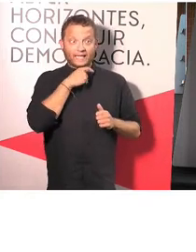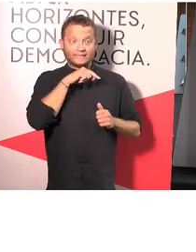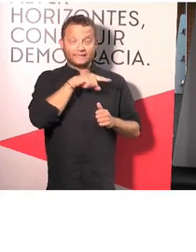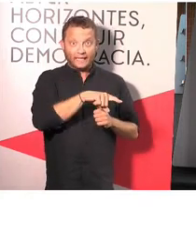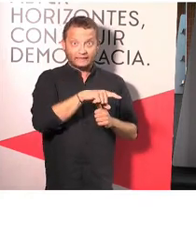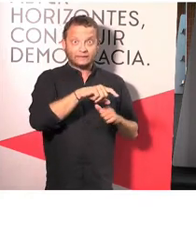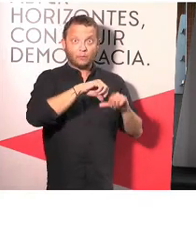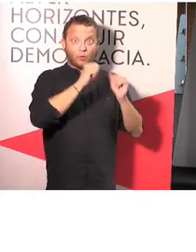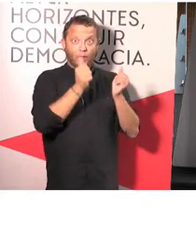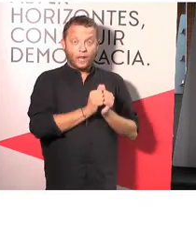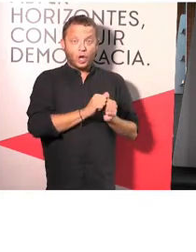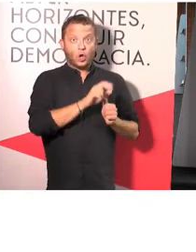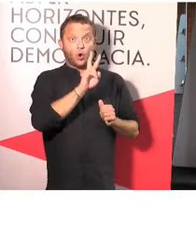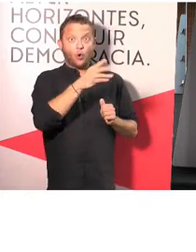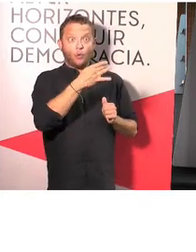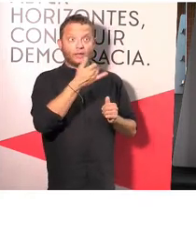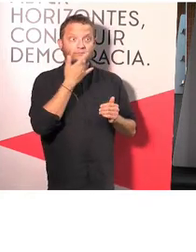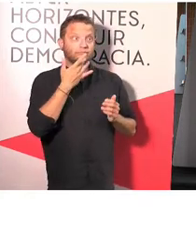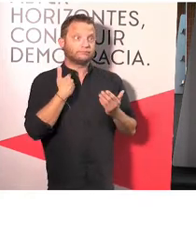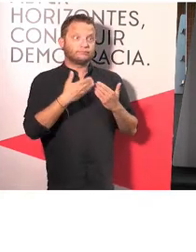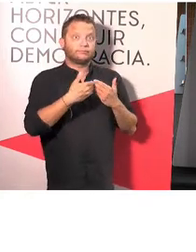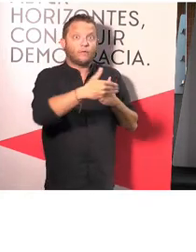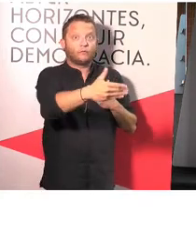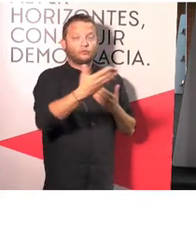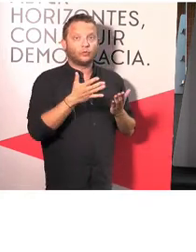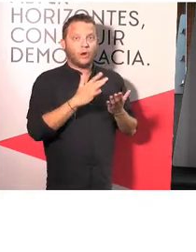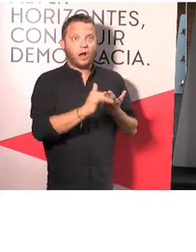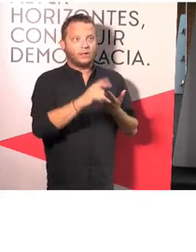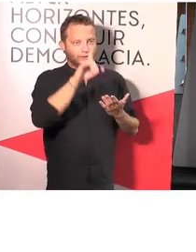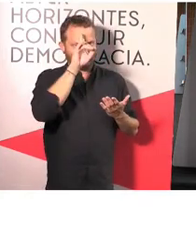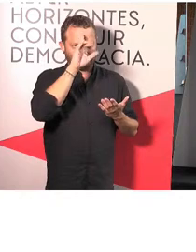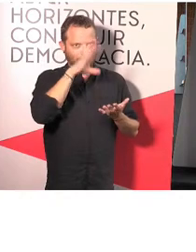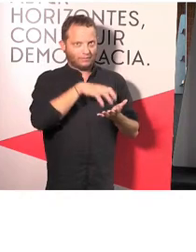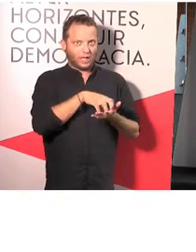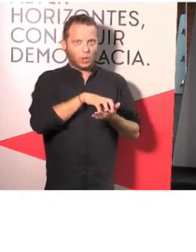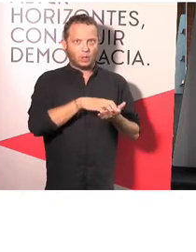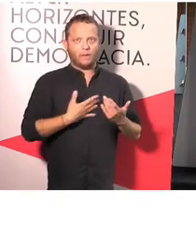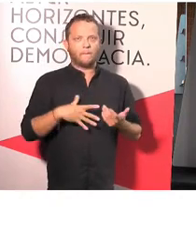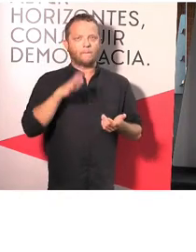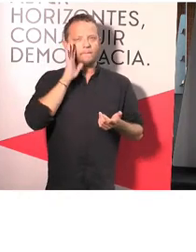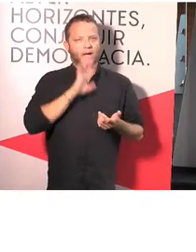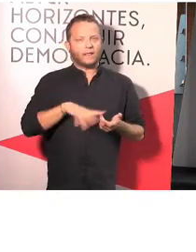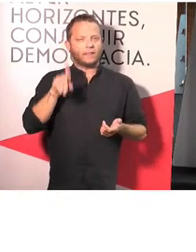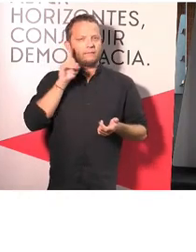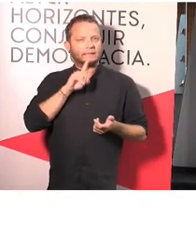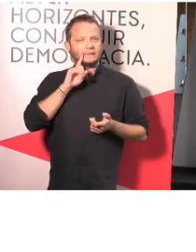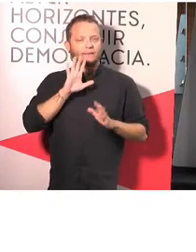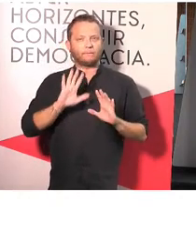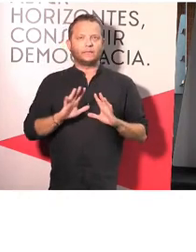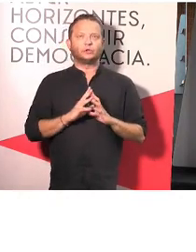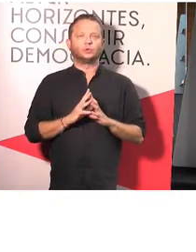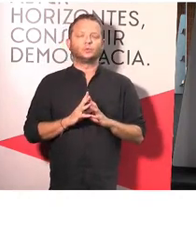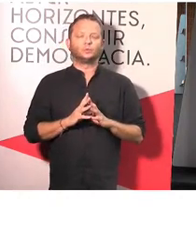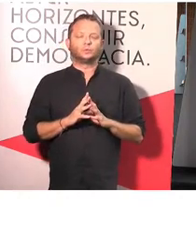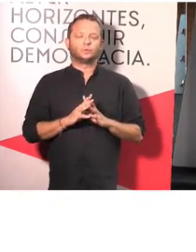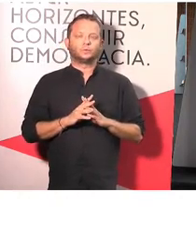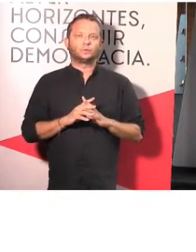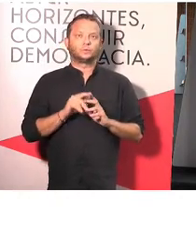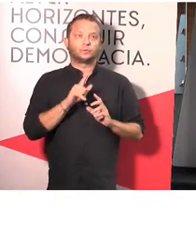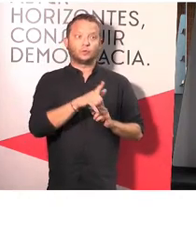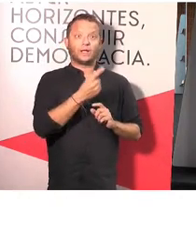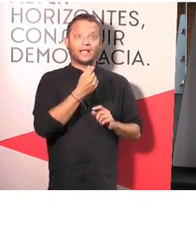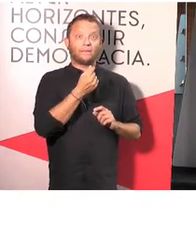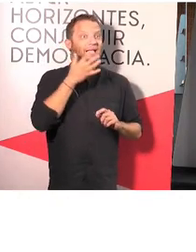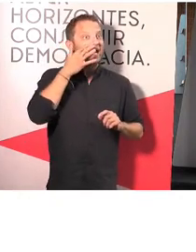vaya a subsistir o a prevalecer. Parece mentira, pero el